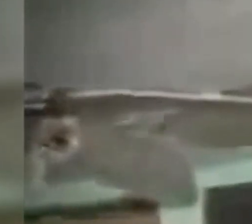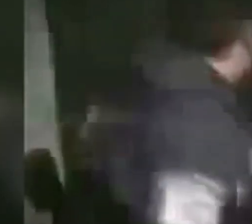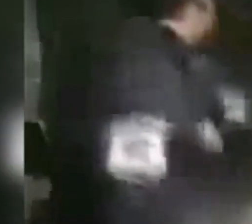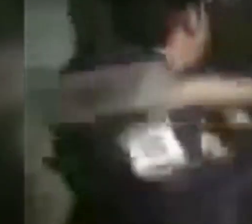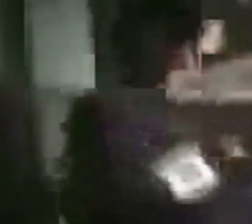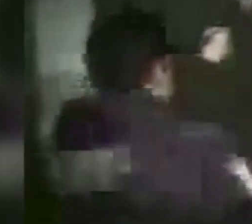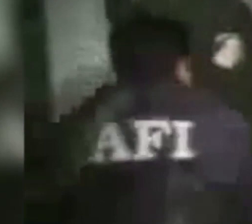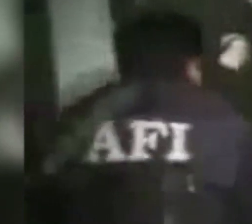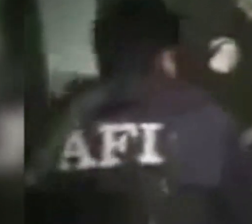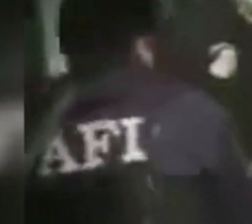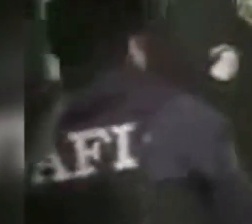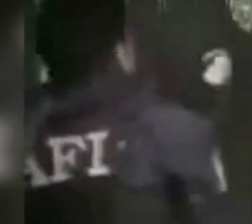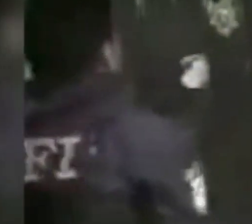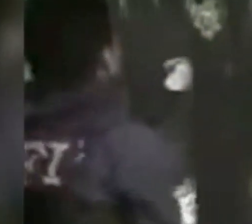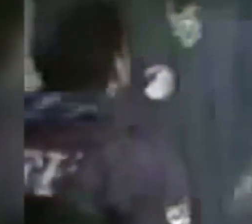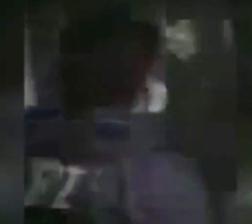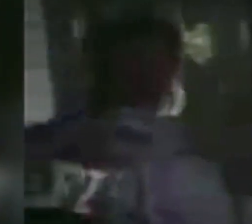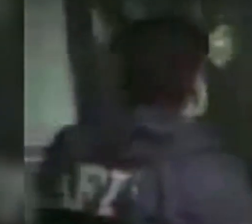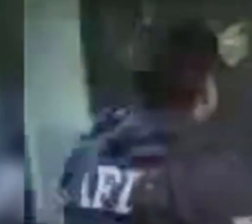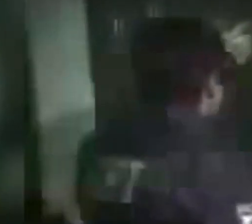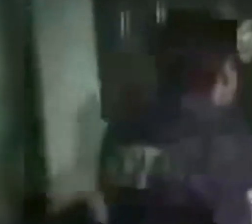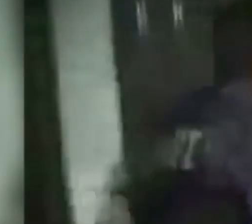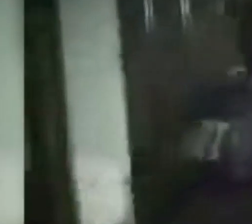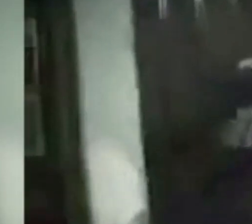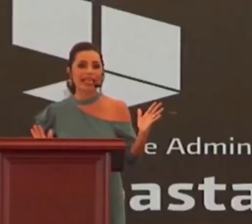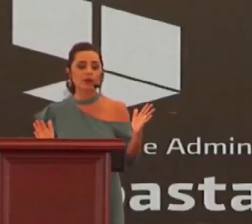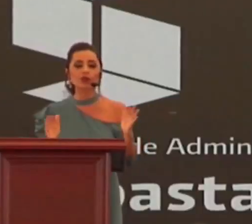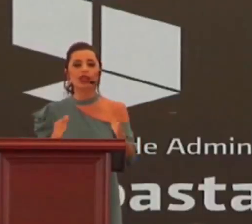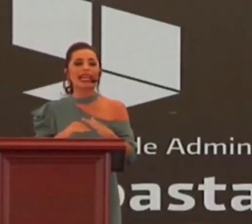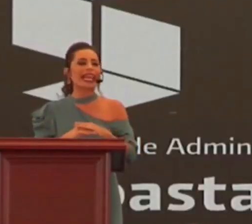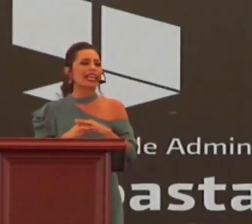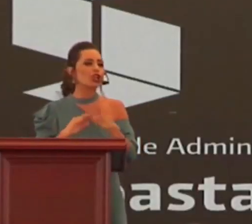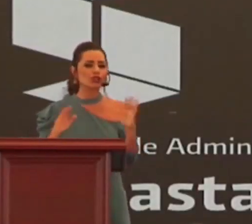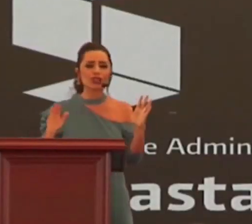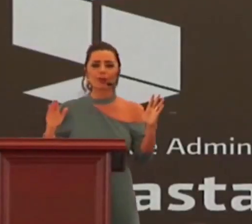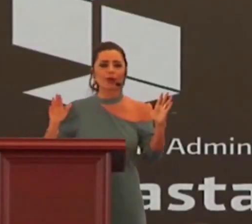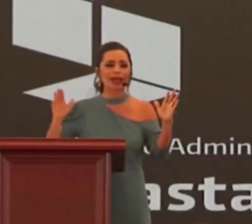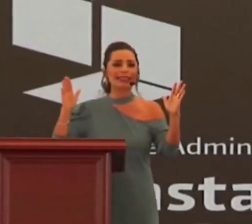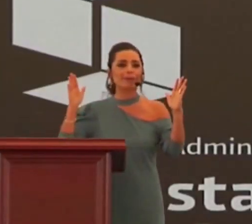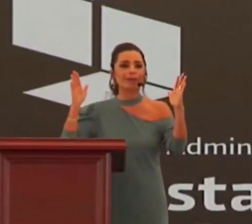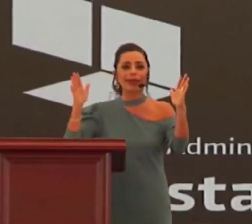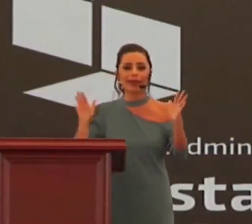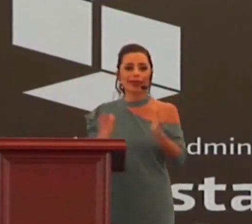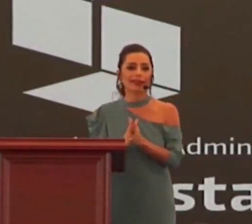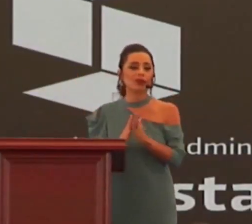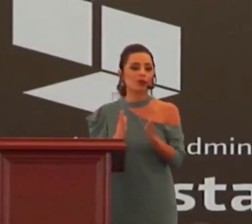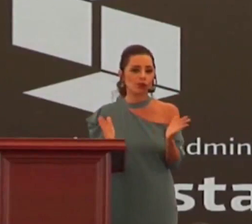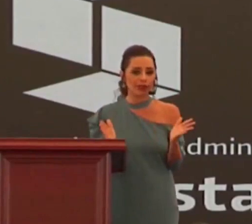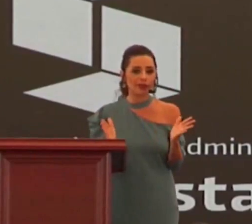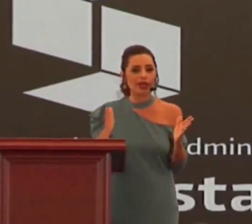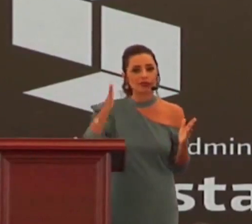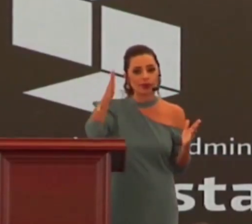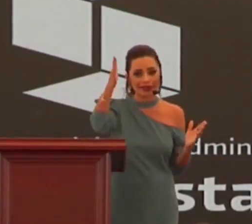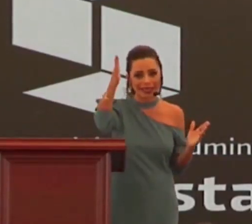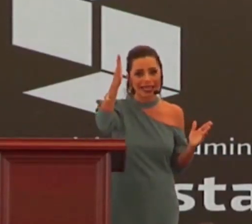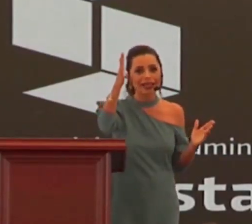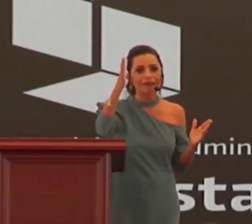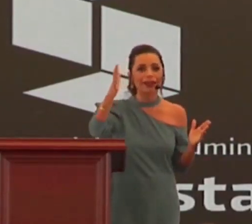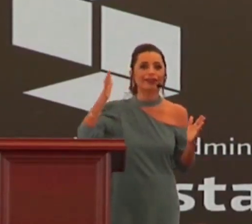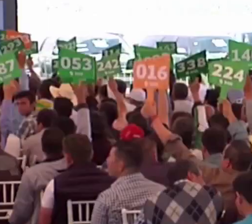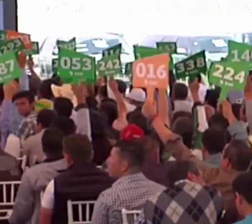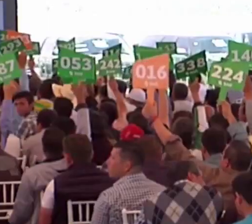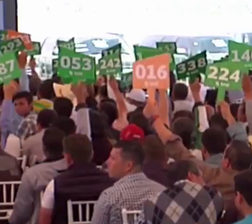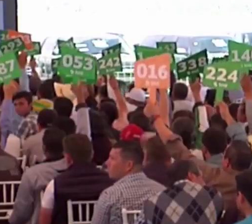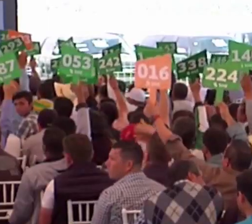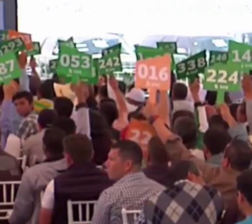organizado o provenientes de algún ilícito puedan ser confiscados y vendidos los recursos que se obtengan podrán ser utilizados en obras